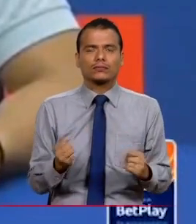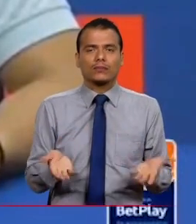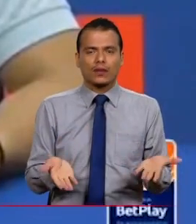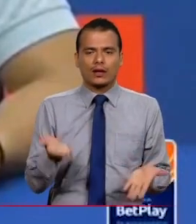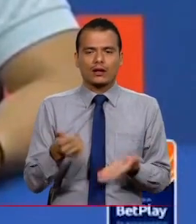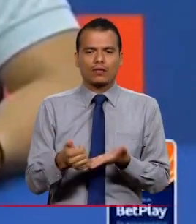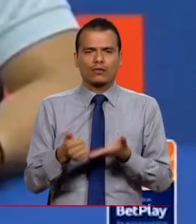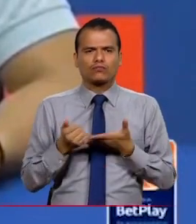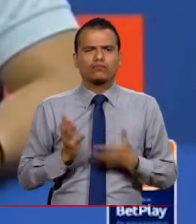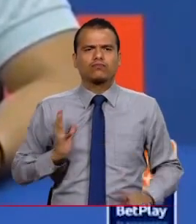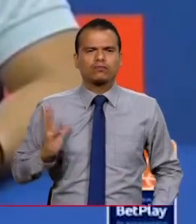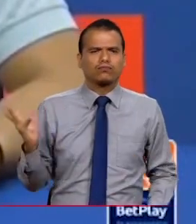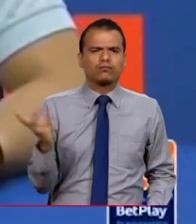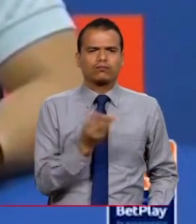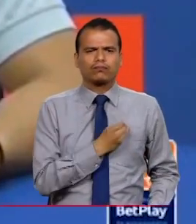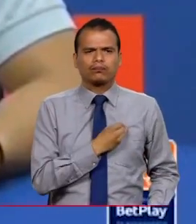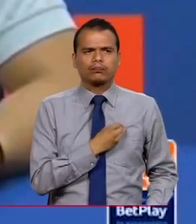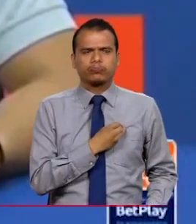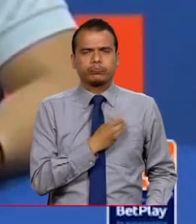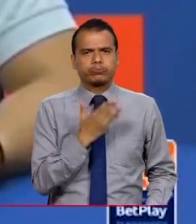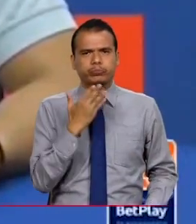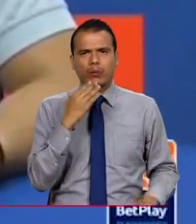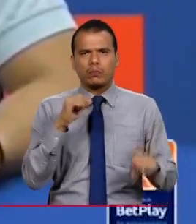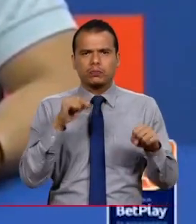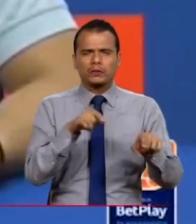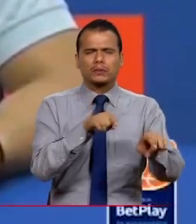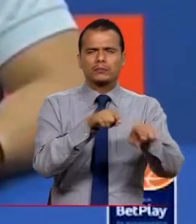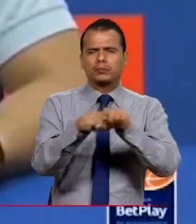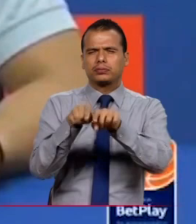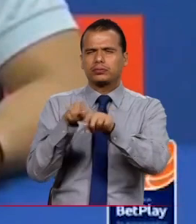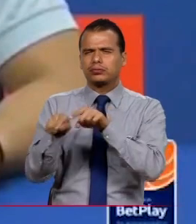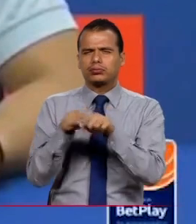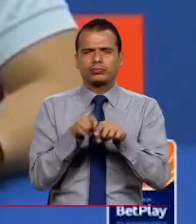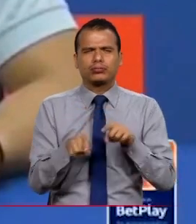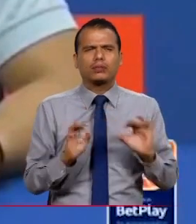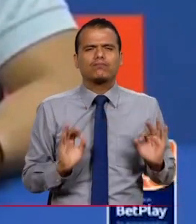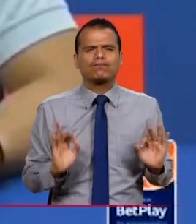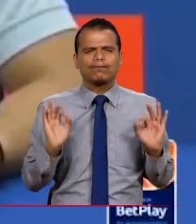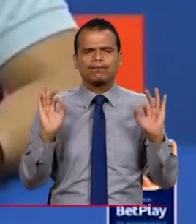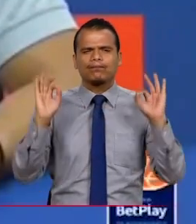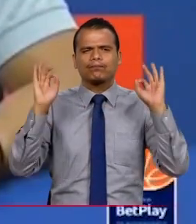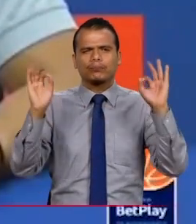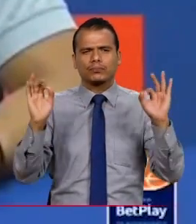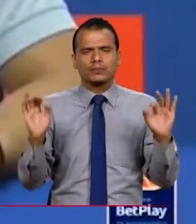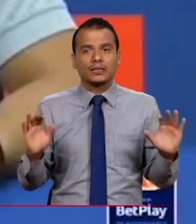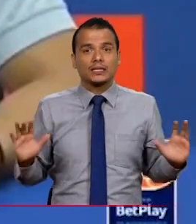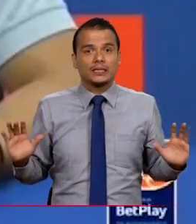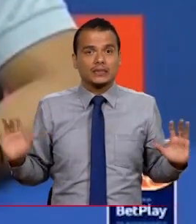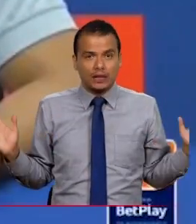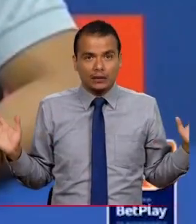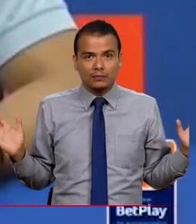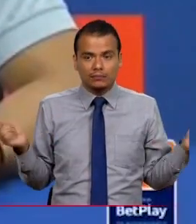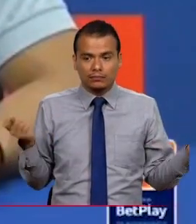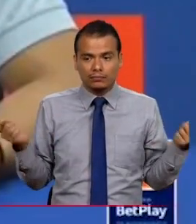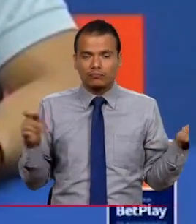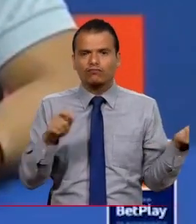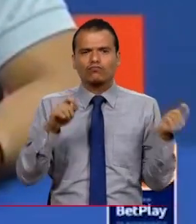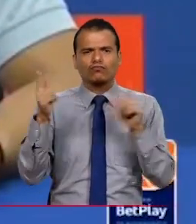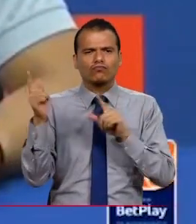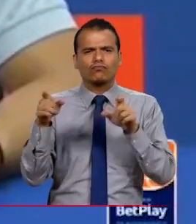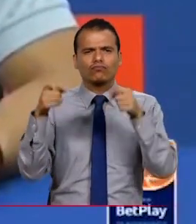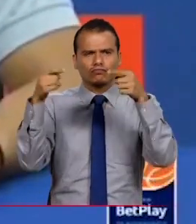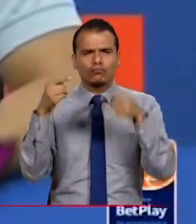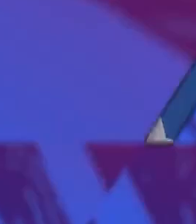eh eh la posibilidad de poder competir y estar siempre eh para para el torneo y para seguir